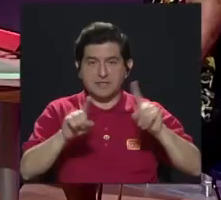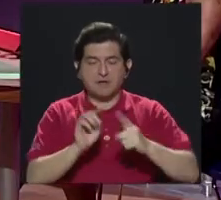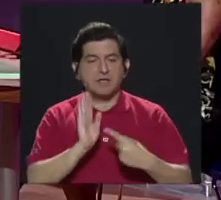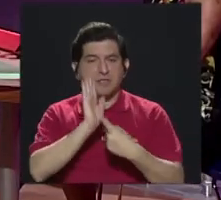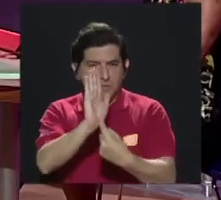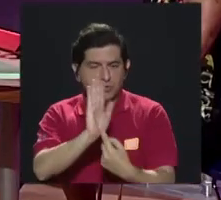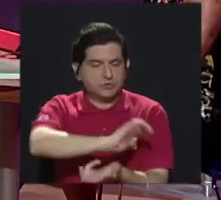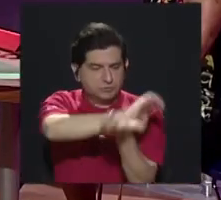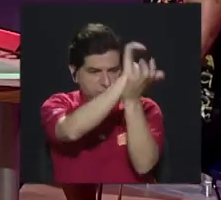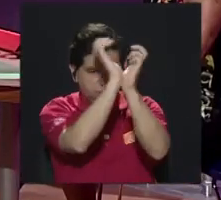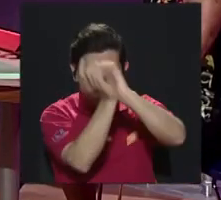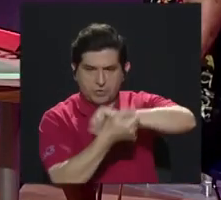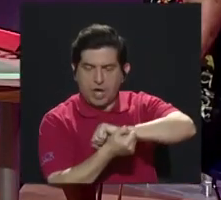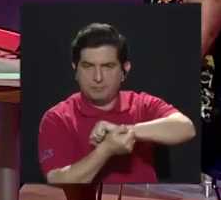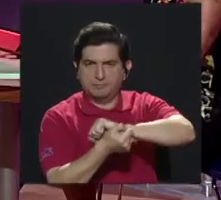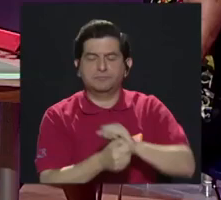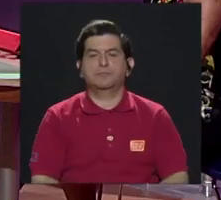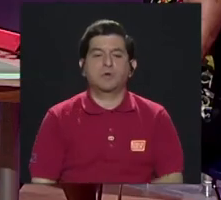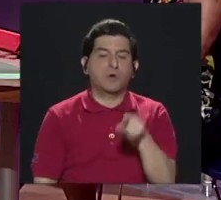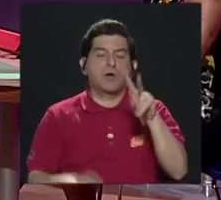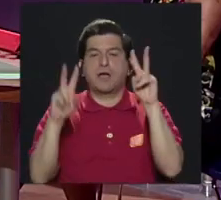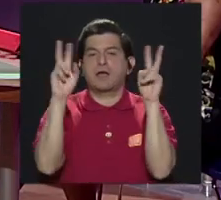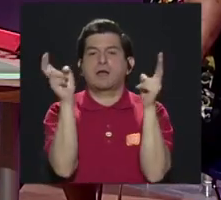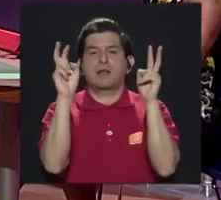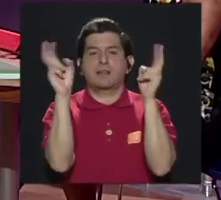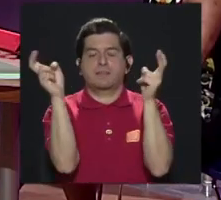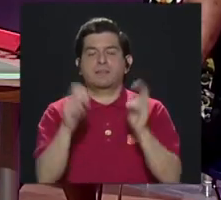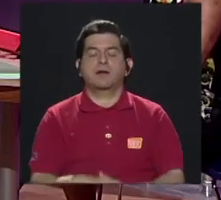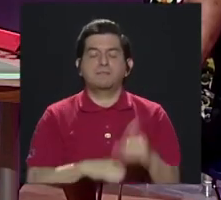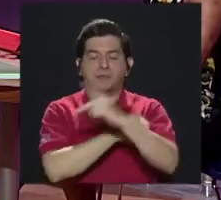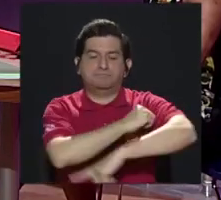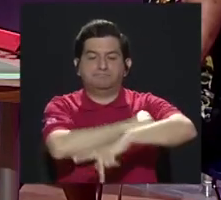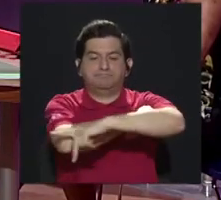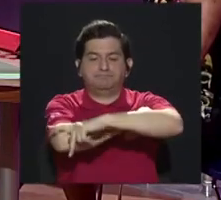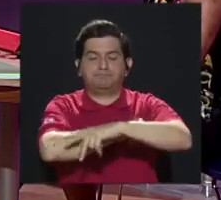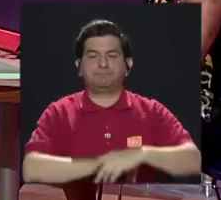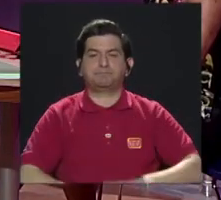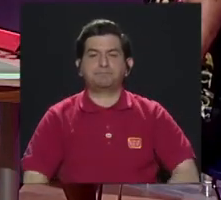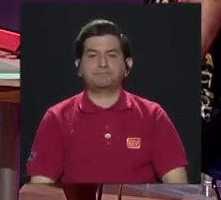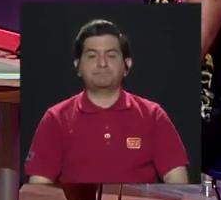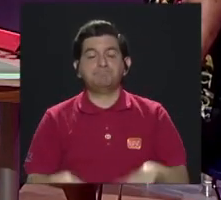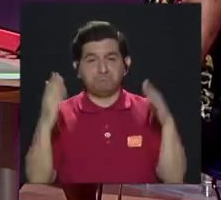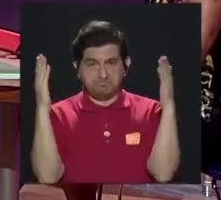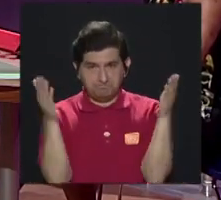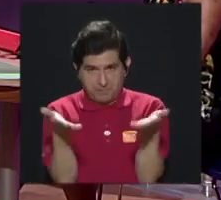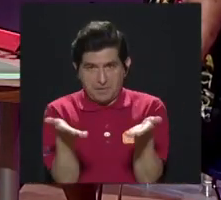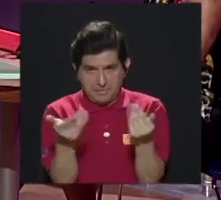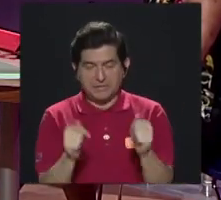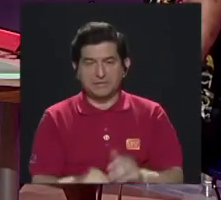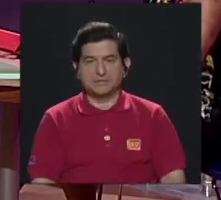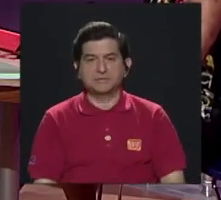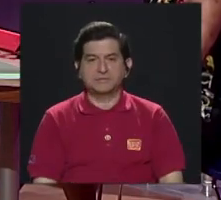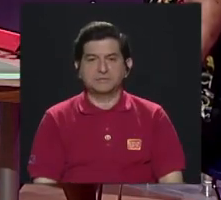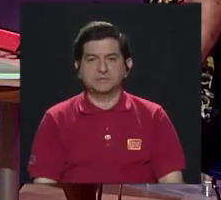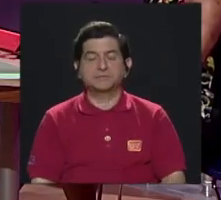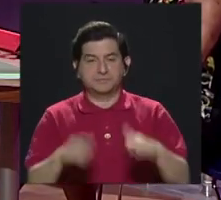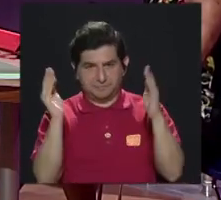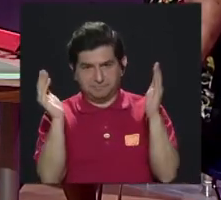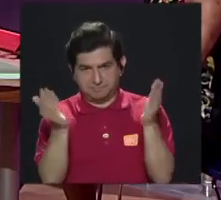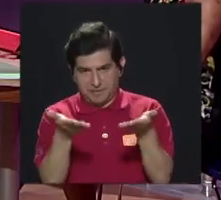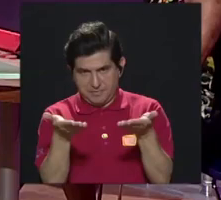de cambio en esta materia en nuestro país. Bienvenidos y bienvenidas,